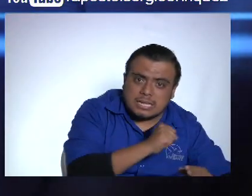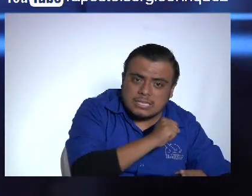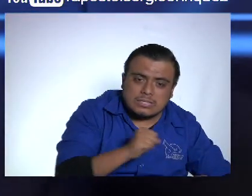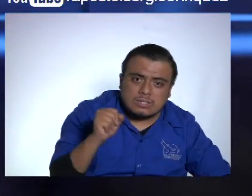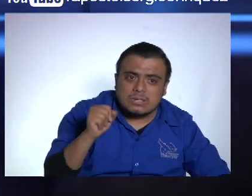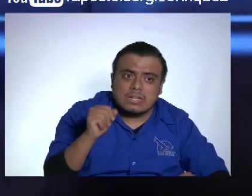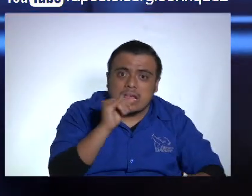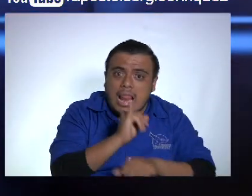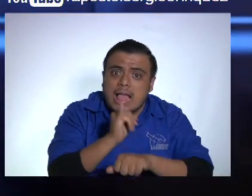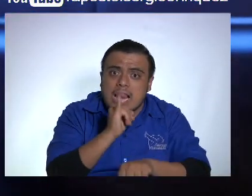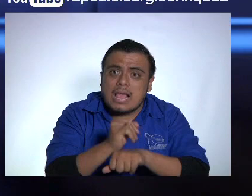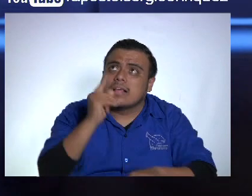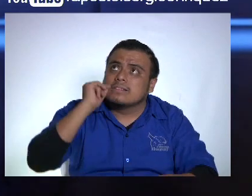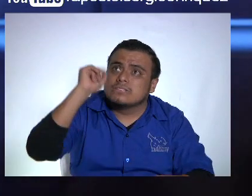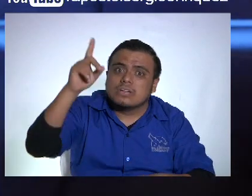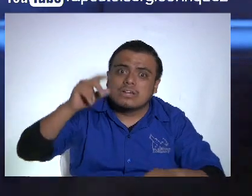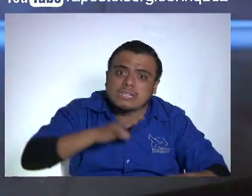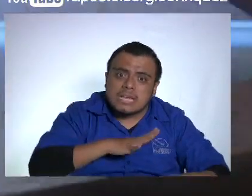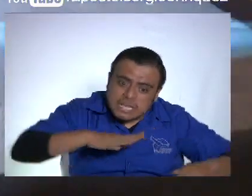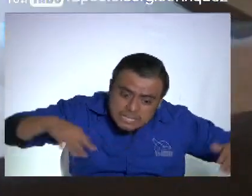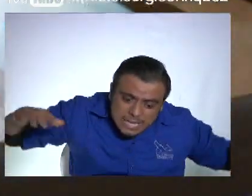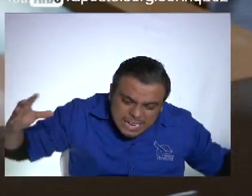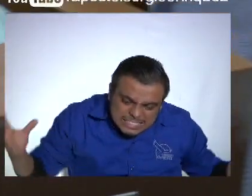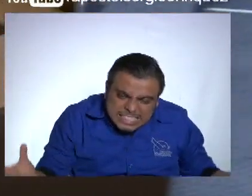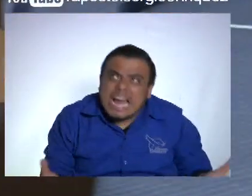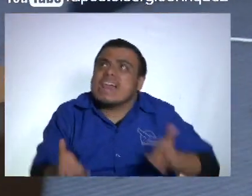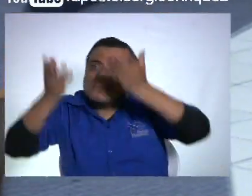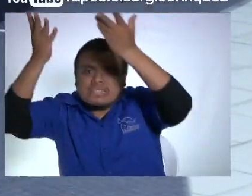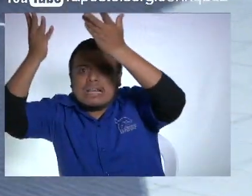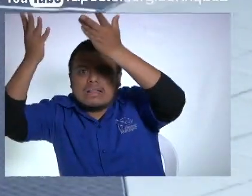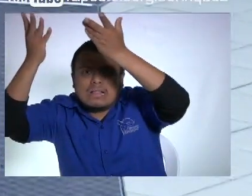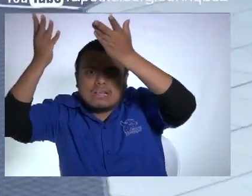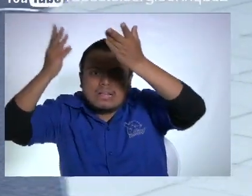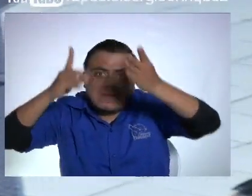La iglesia del Señor va a ser arrebatada en la casa del canto.